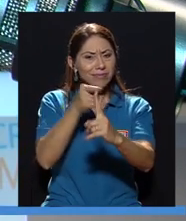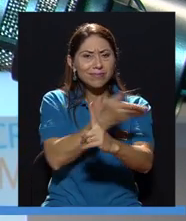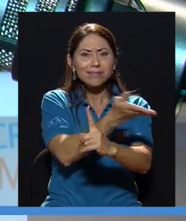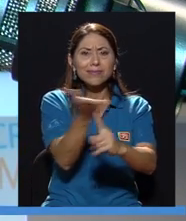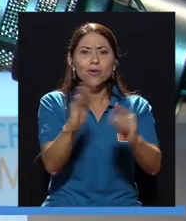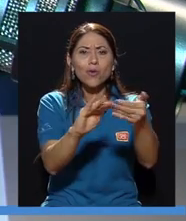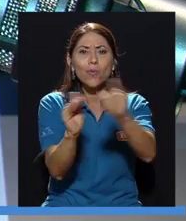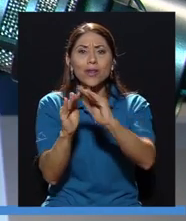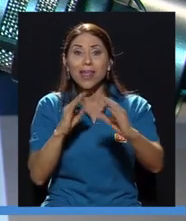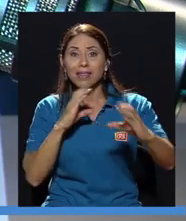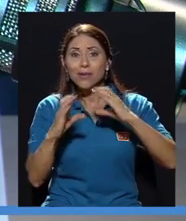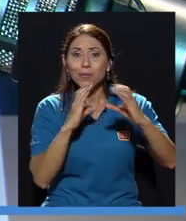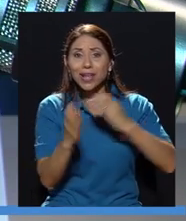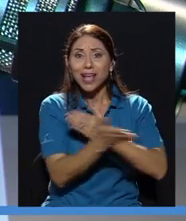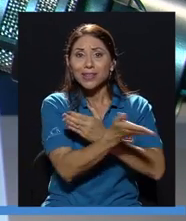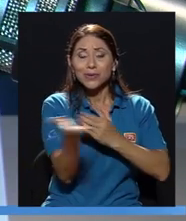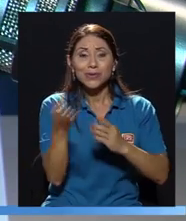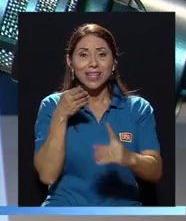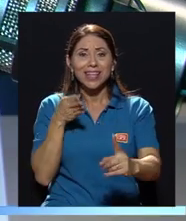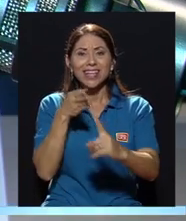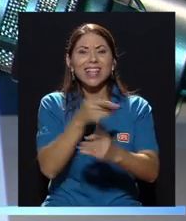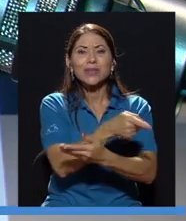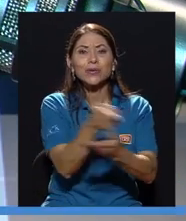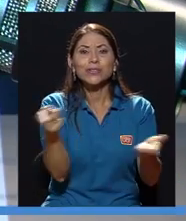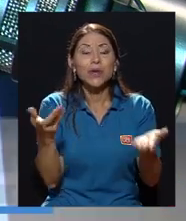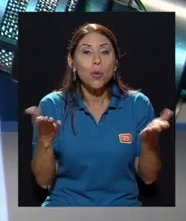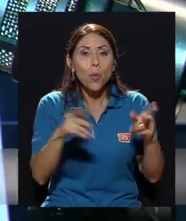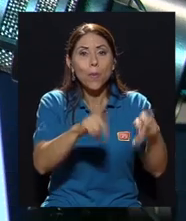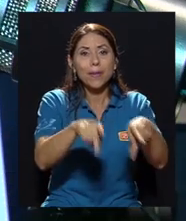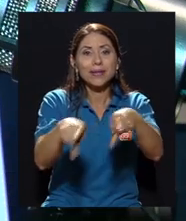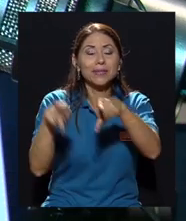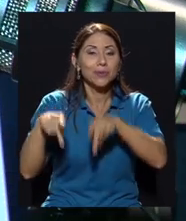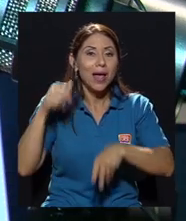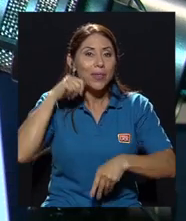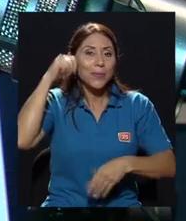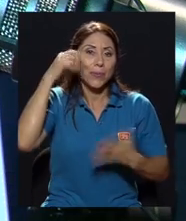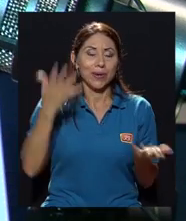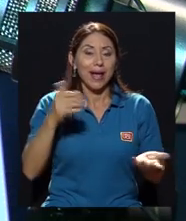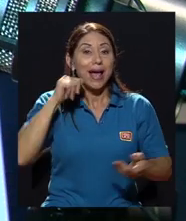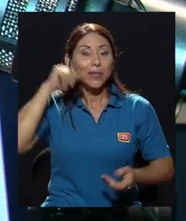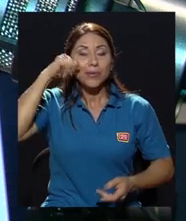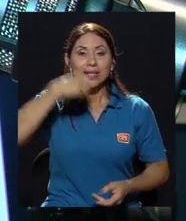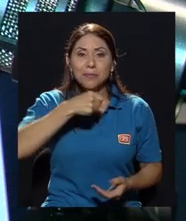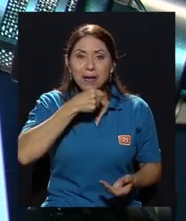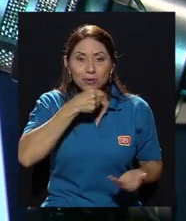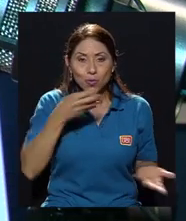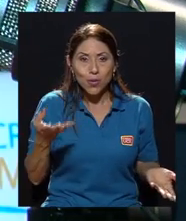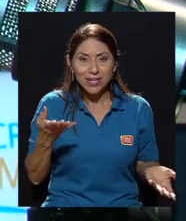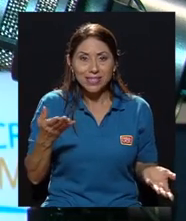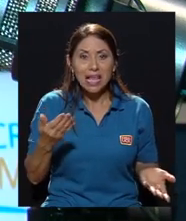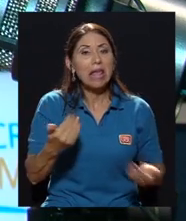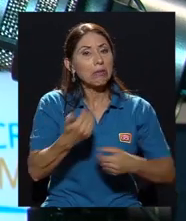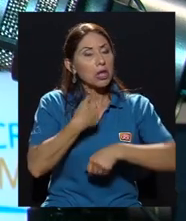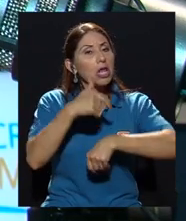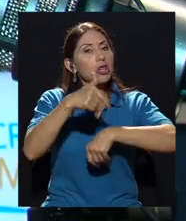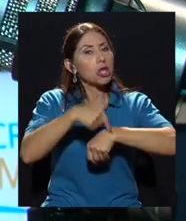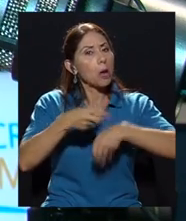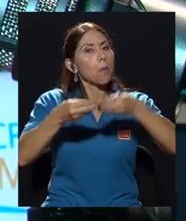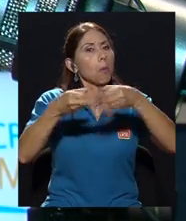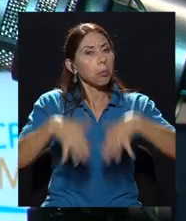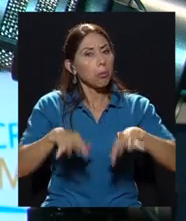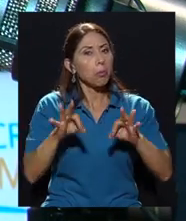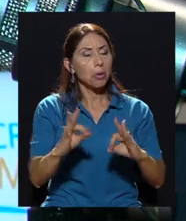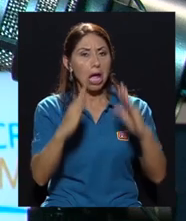estamos siempre comunicándonos y dirigiéndonos son personas adultas, adultas mayores, que tienen